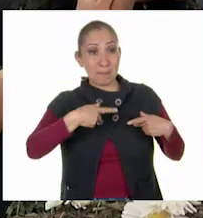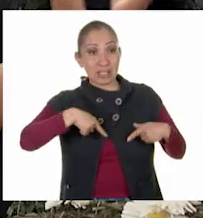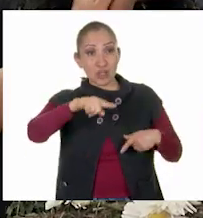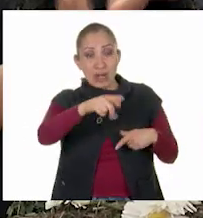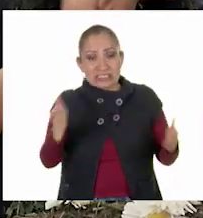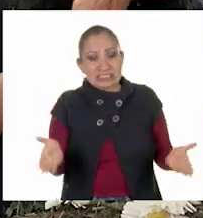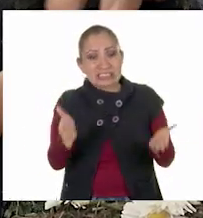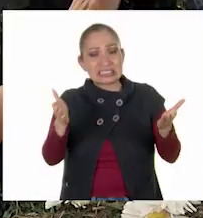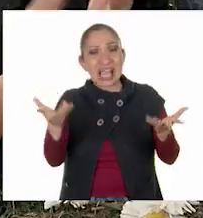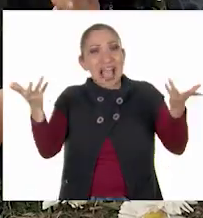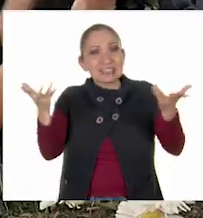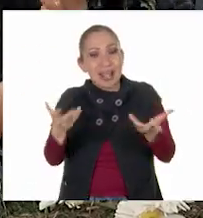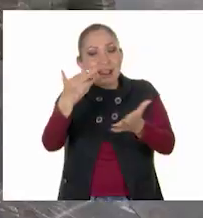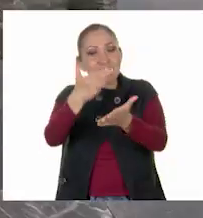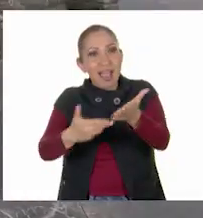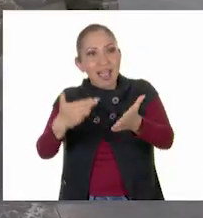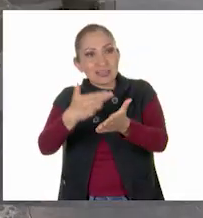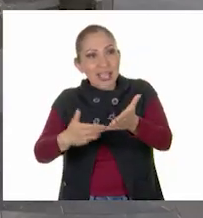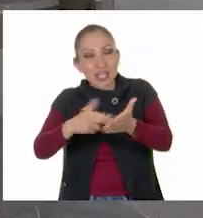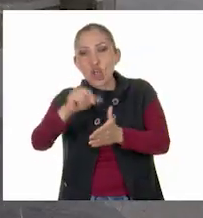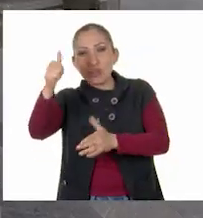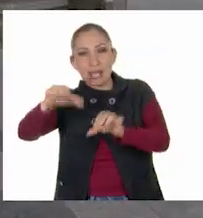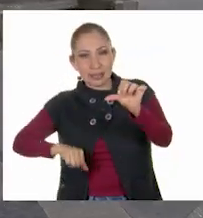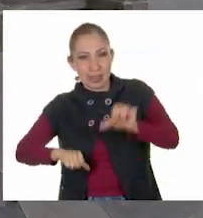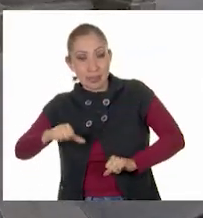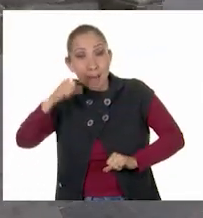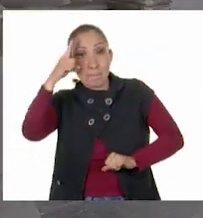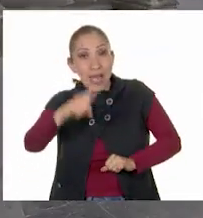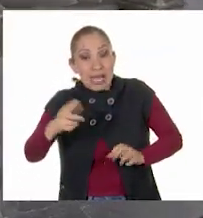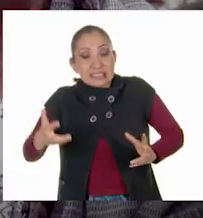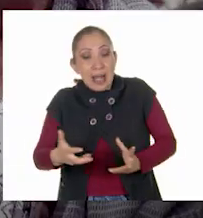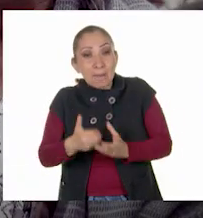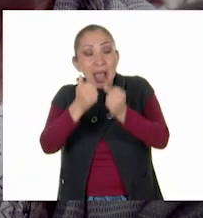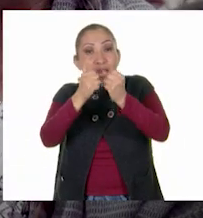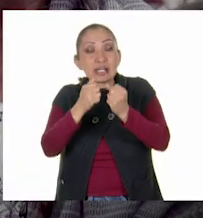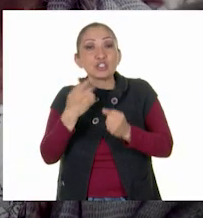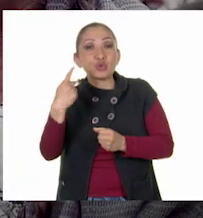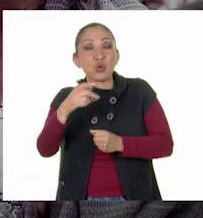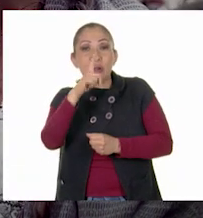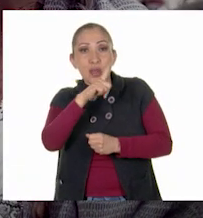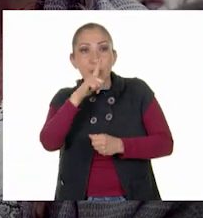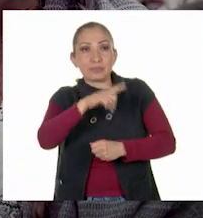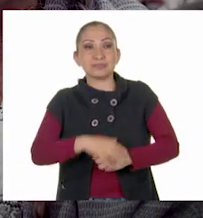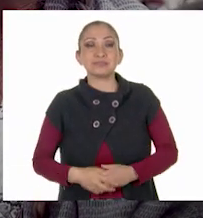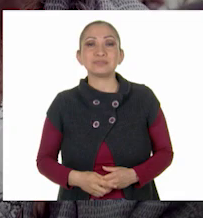personas motivan a la creación de talleres y otras actividades para el rescate del otomí.